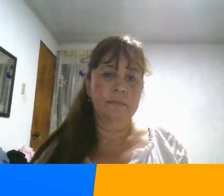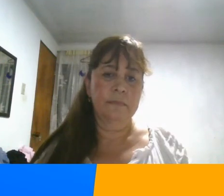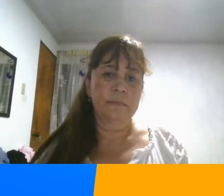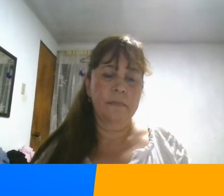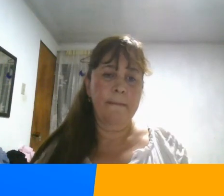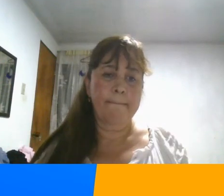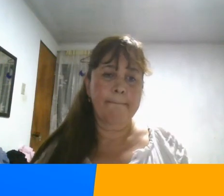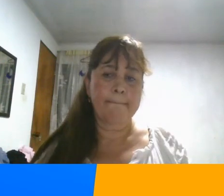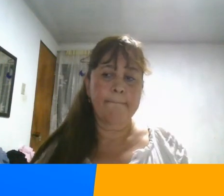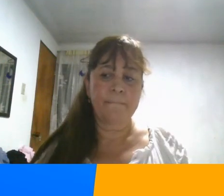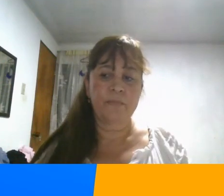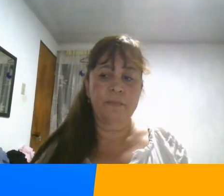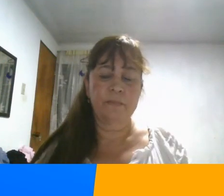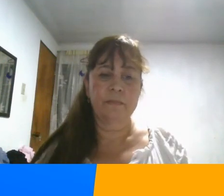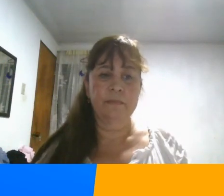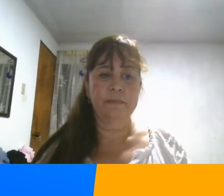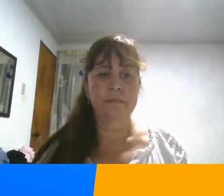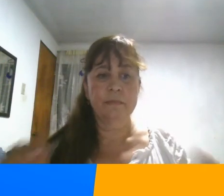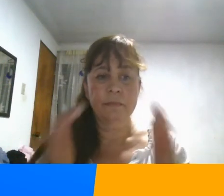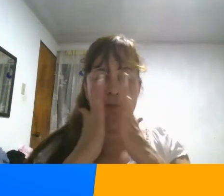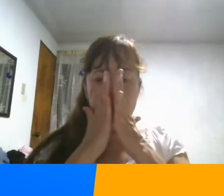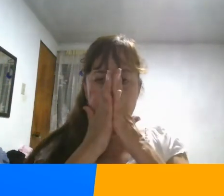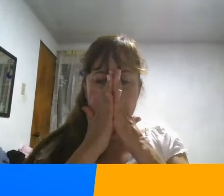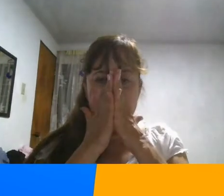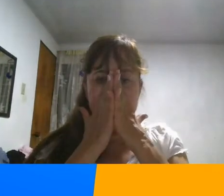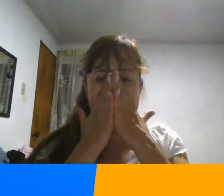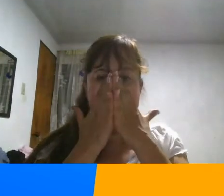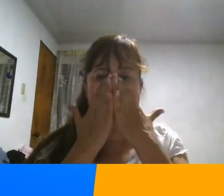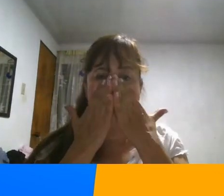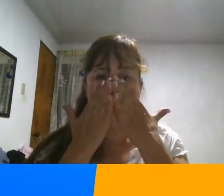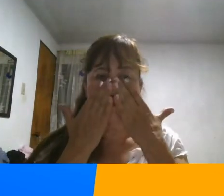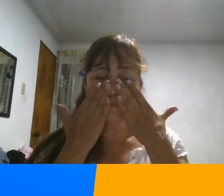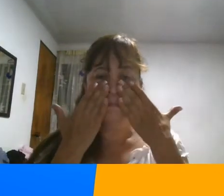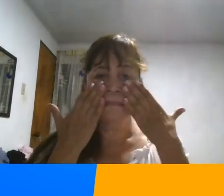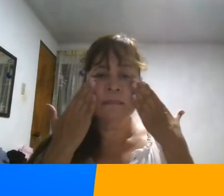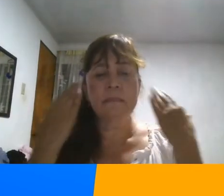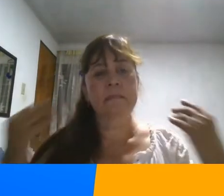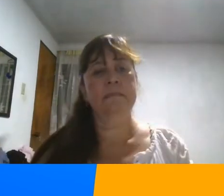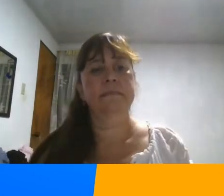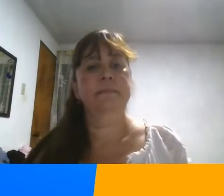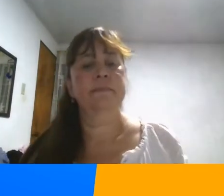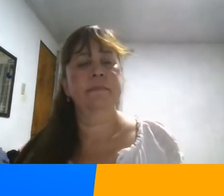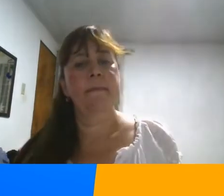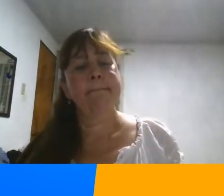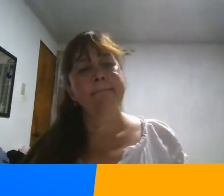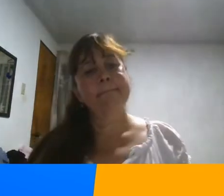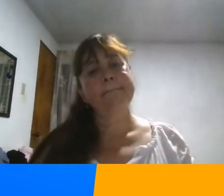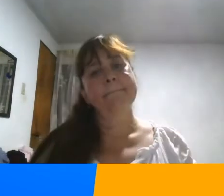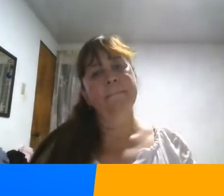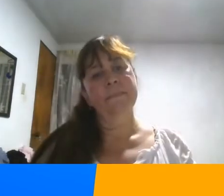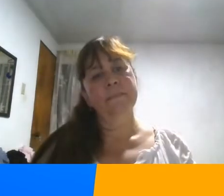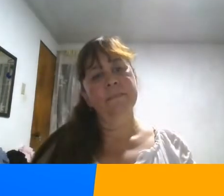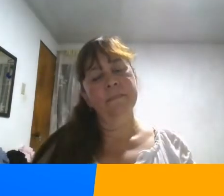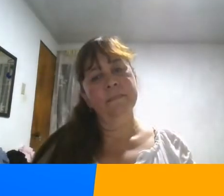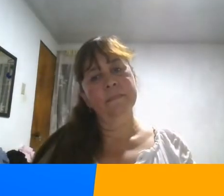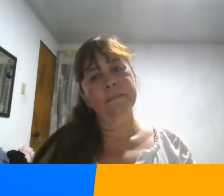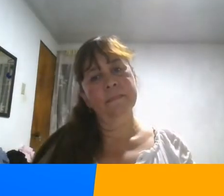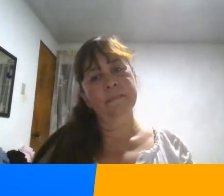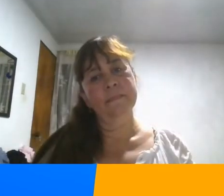placer contar pues con su asistencia en nuestra cuarta sesión de la cátedra Preparando mi Futuro.